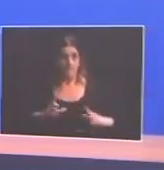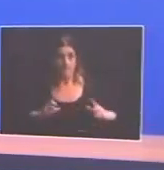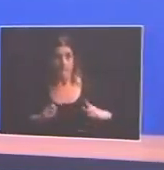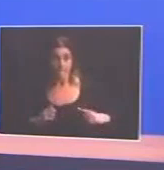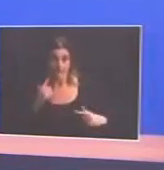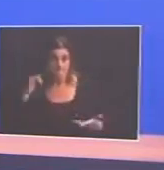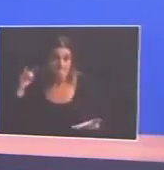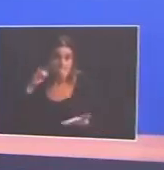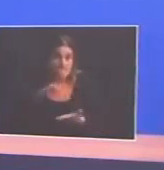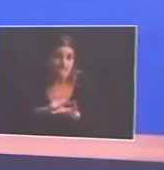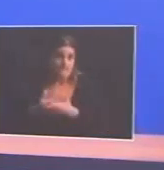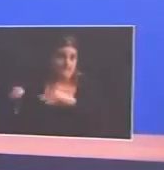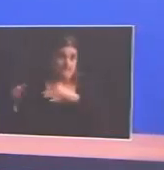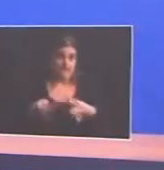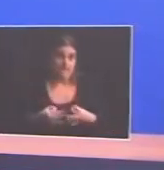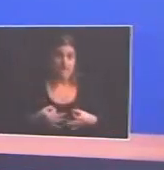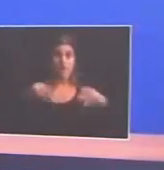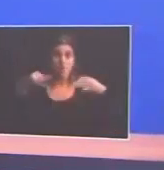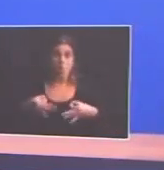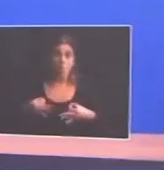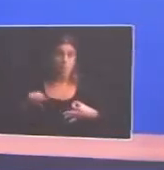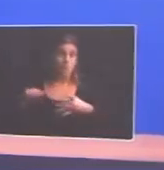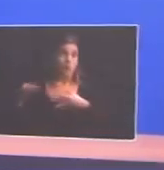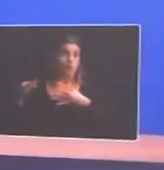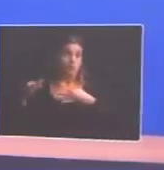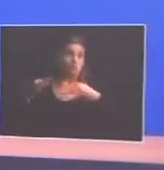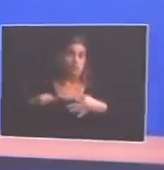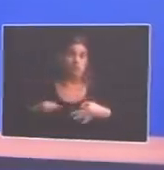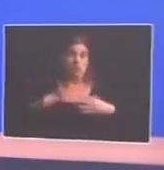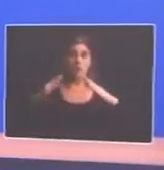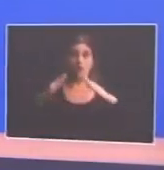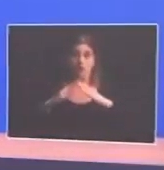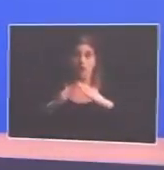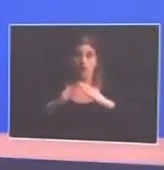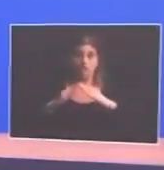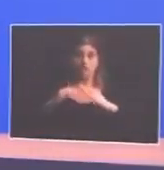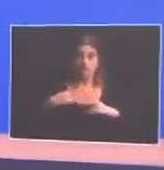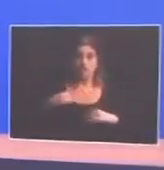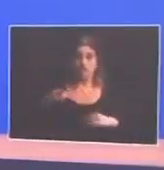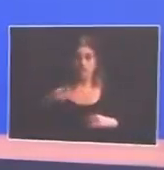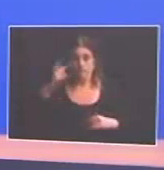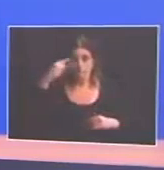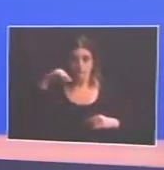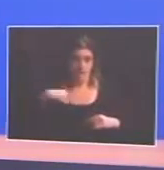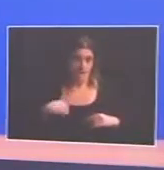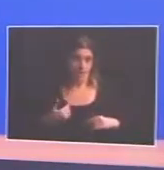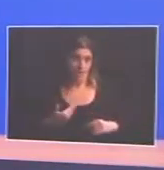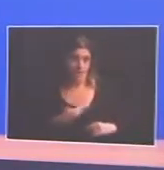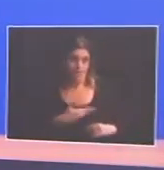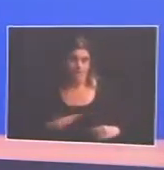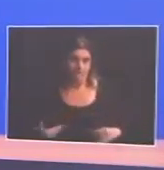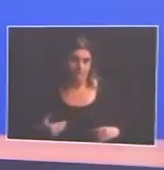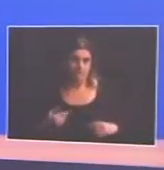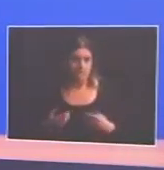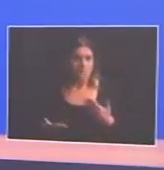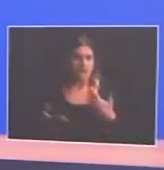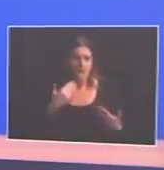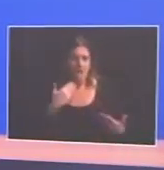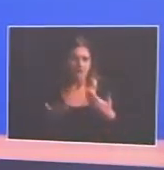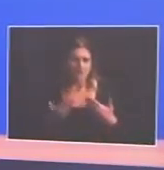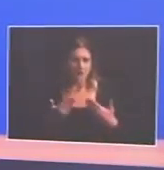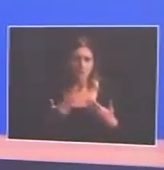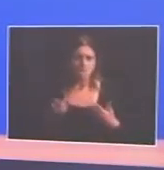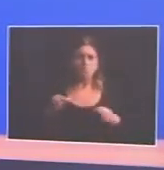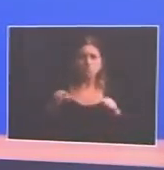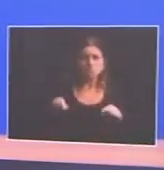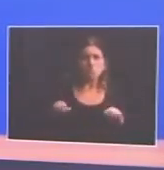generó Uruguay, también con las inversiones, ¿no? Queremos mostrarles un poco los números. Esto arranca en 2019 con